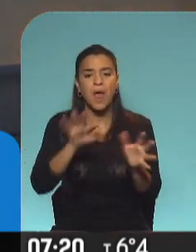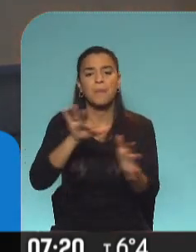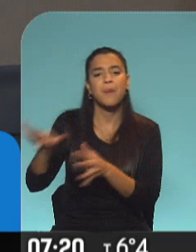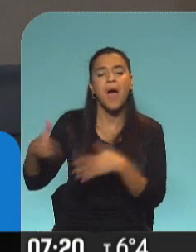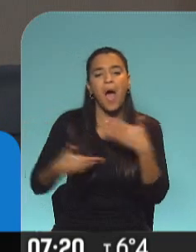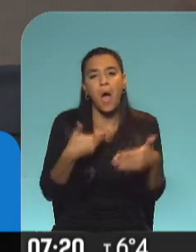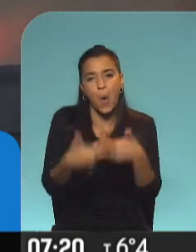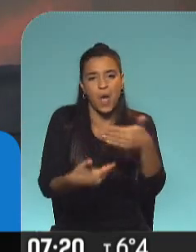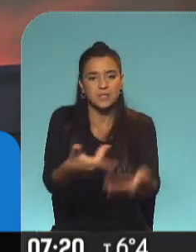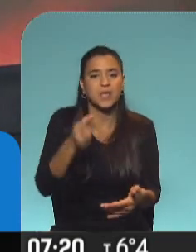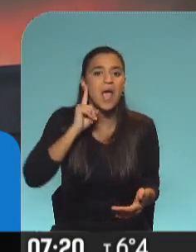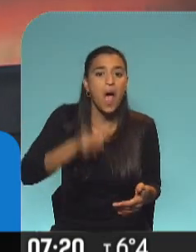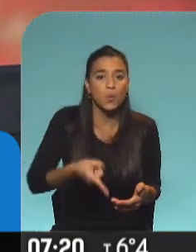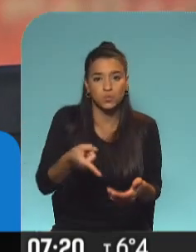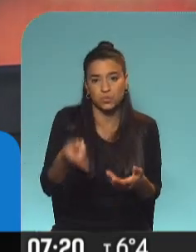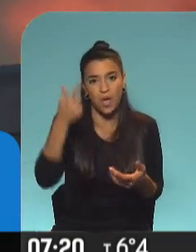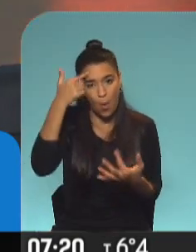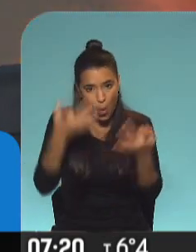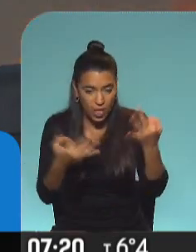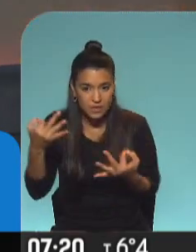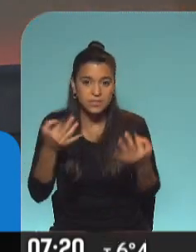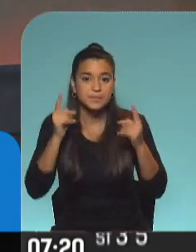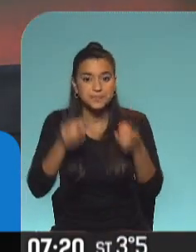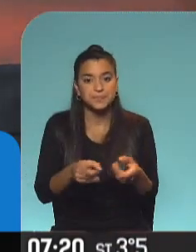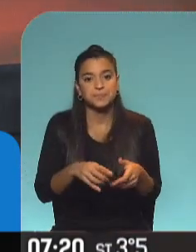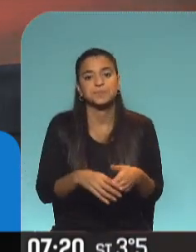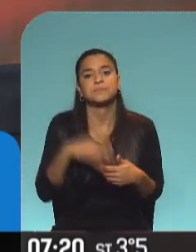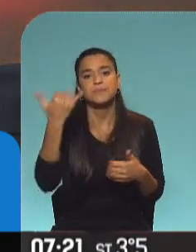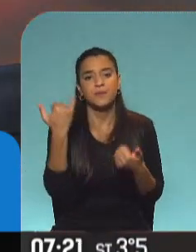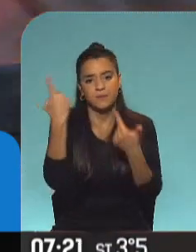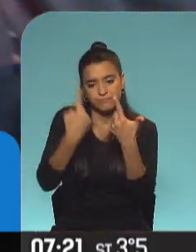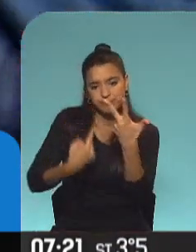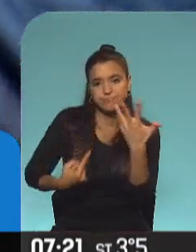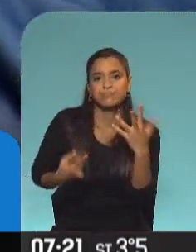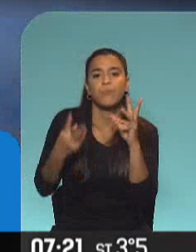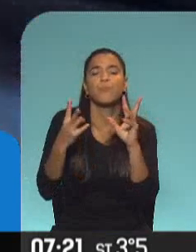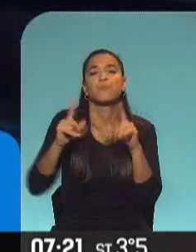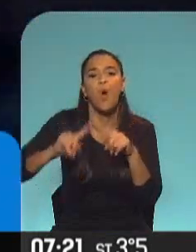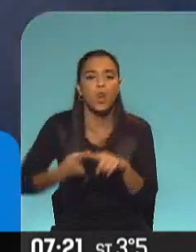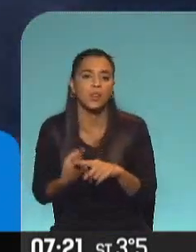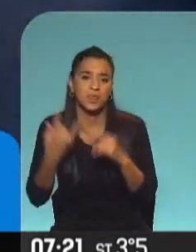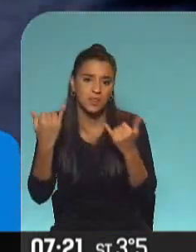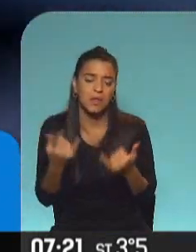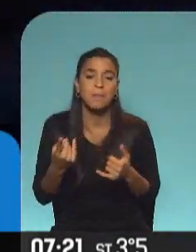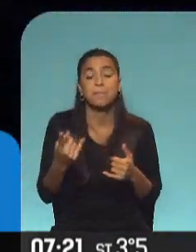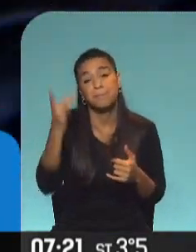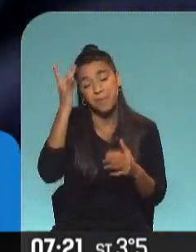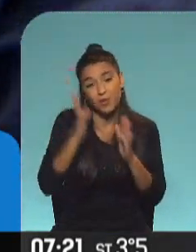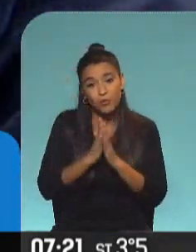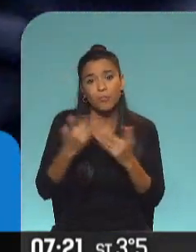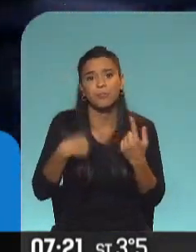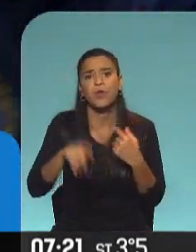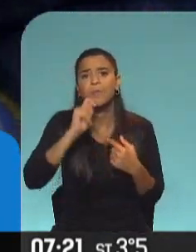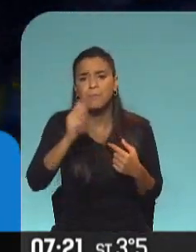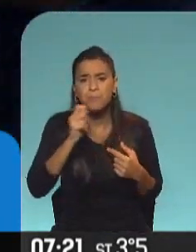dónde avance la causa judicial hay muchas consideraciones políticas para hacer. Inclusive, Vero, perdón, pero en una nota